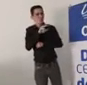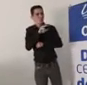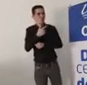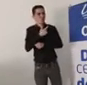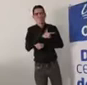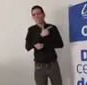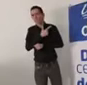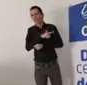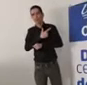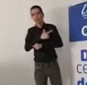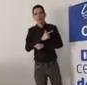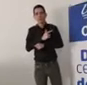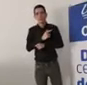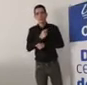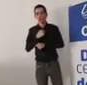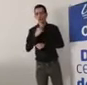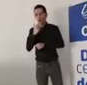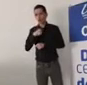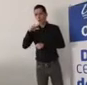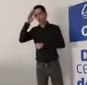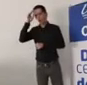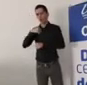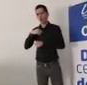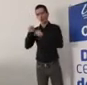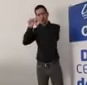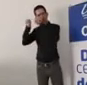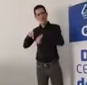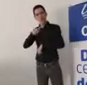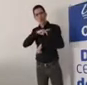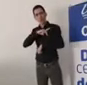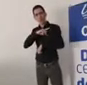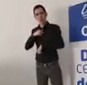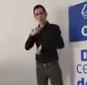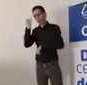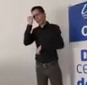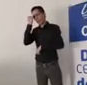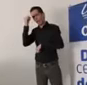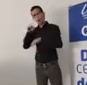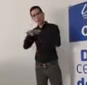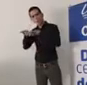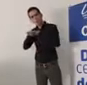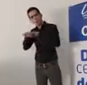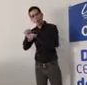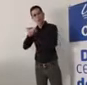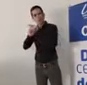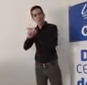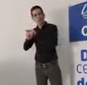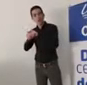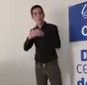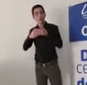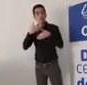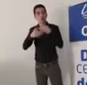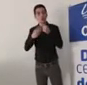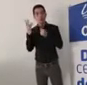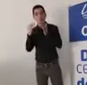bien sigo en mis temas juveniles, con la ONU, me gustaría trabajar de pronto en el servicio público, pero no lanzar. Pero en el 2016 perdimos